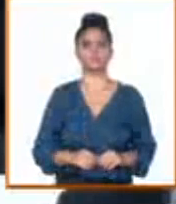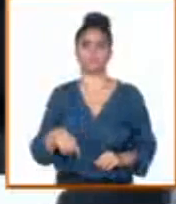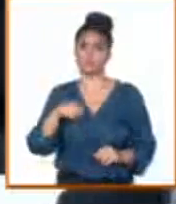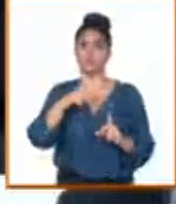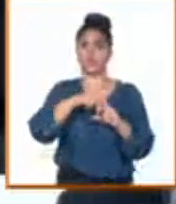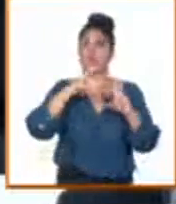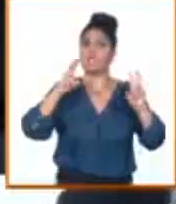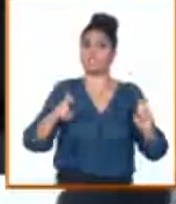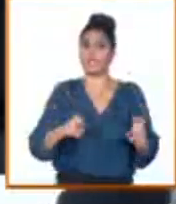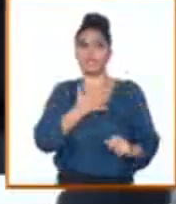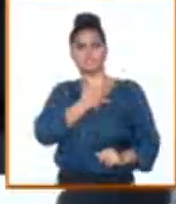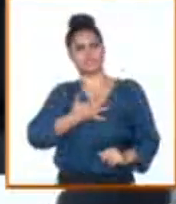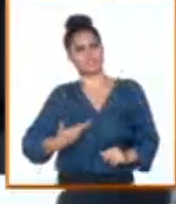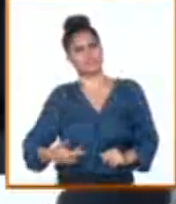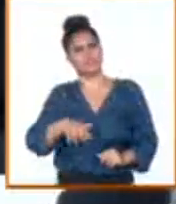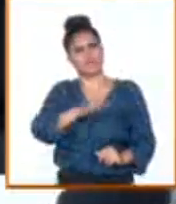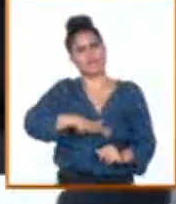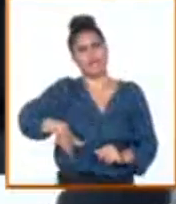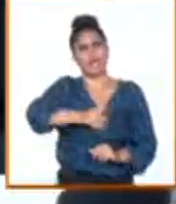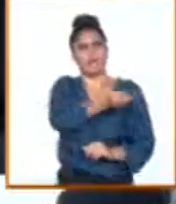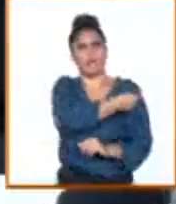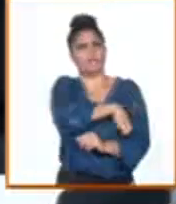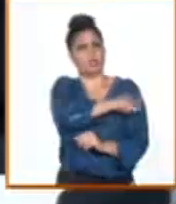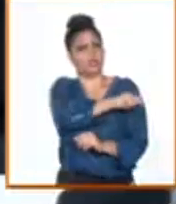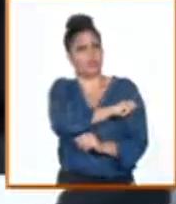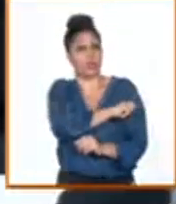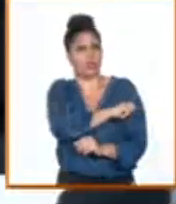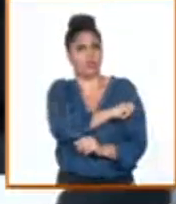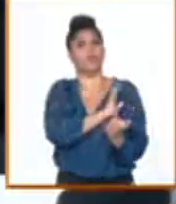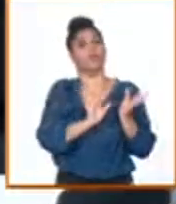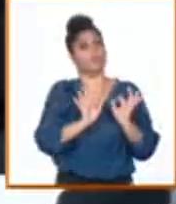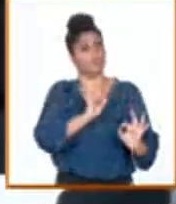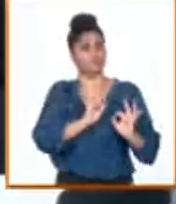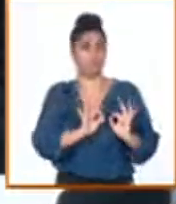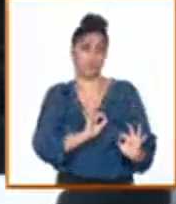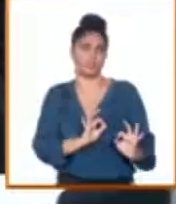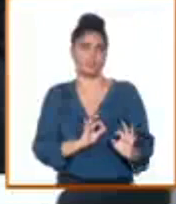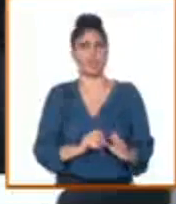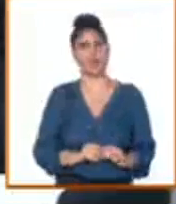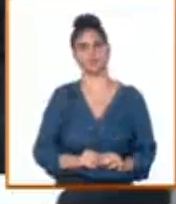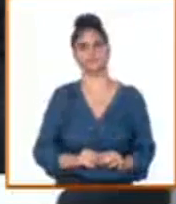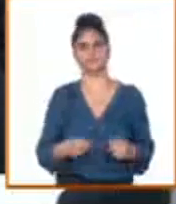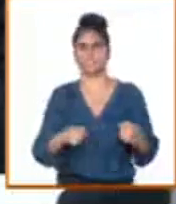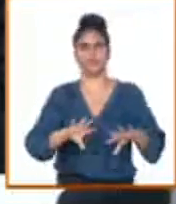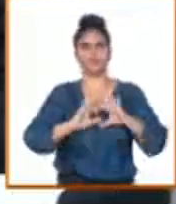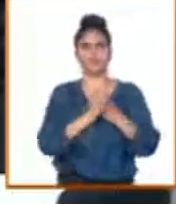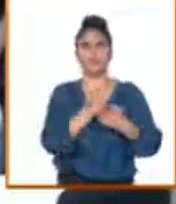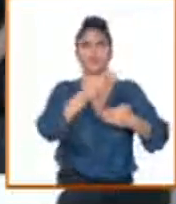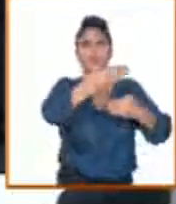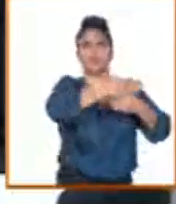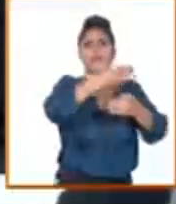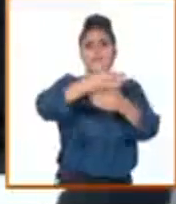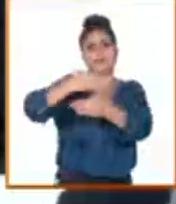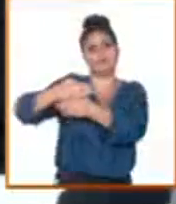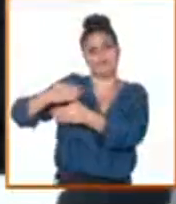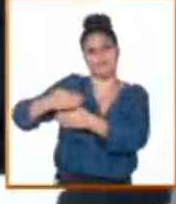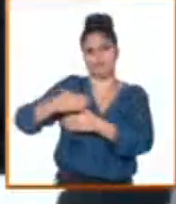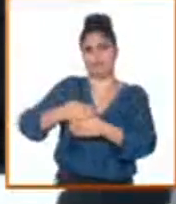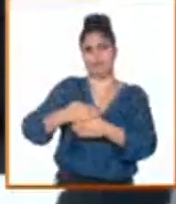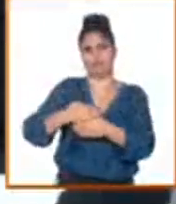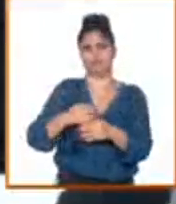la comunicación en el ciberespacio. La doctora Rosa Miriam Elizalde ponía esto en un término muy claro para que